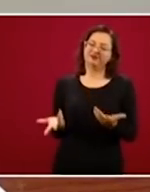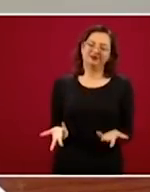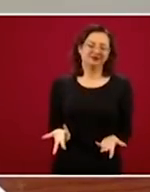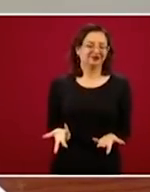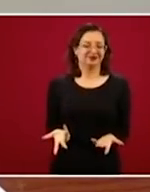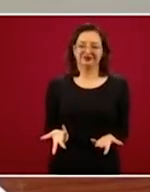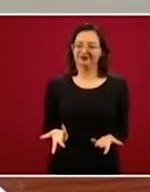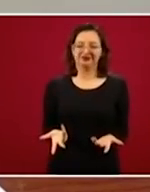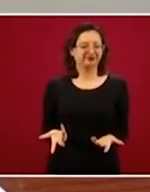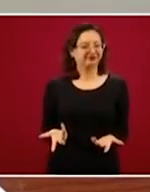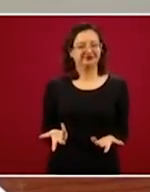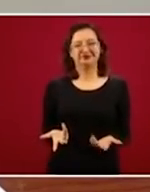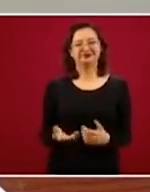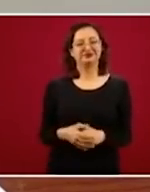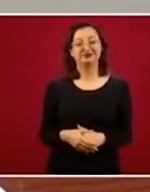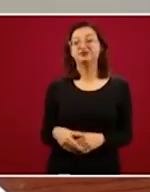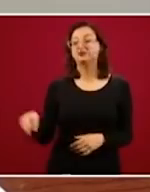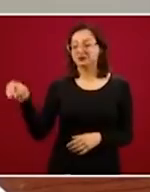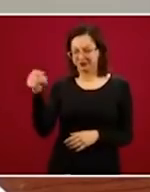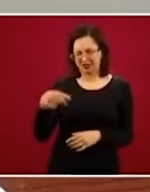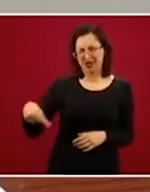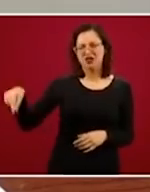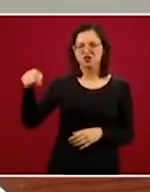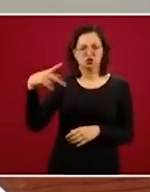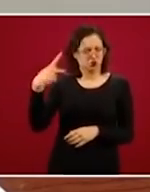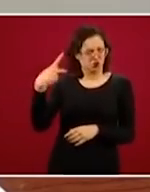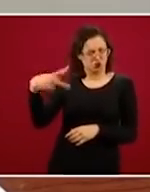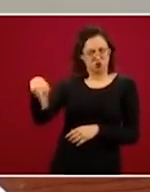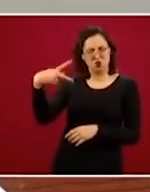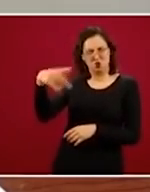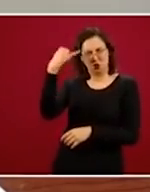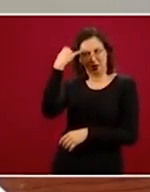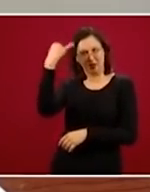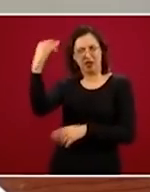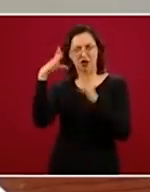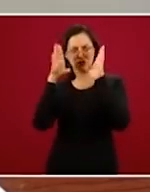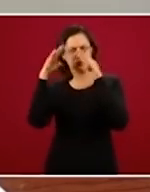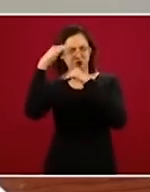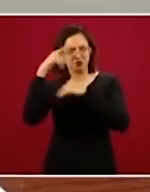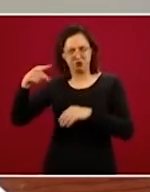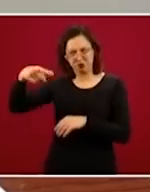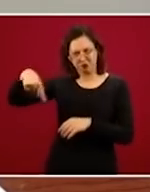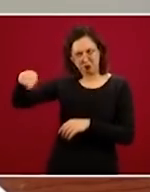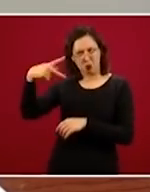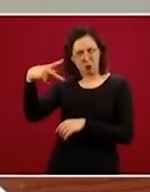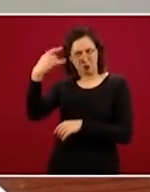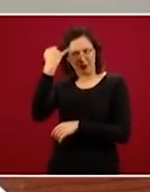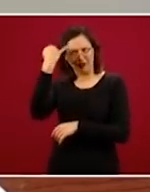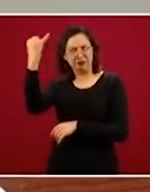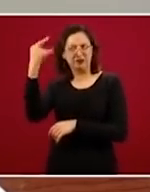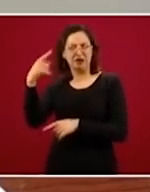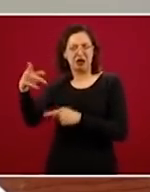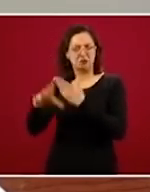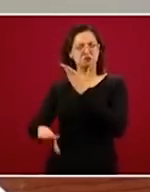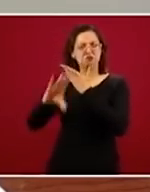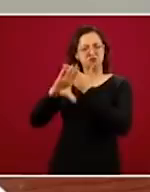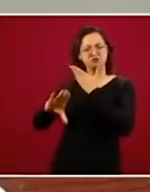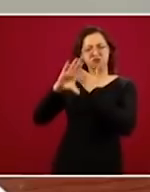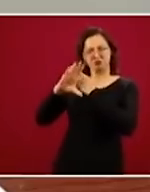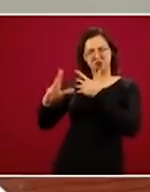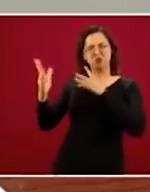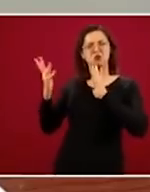que ellos levanten su movimiento que los conservadores levante a su movimiento